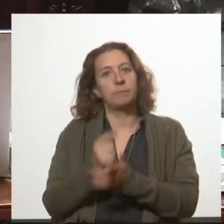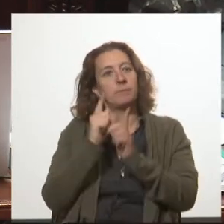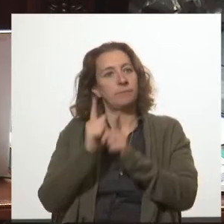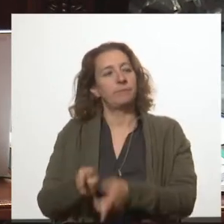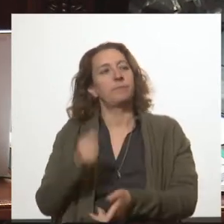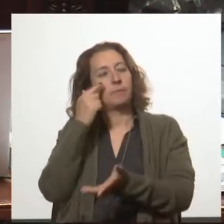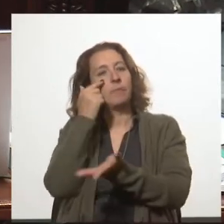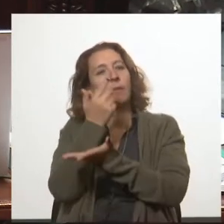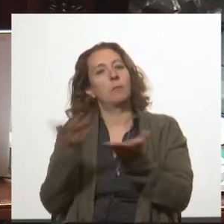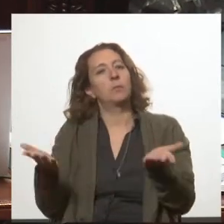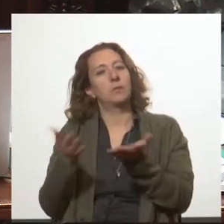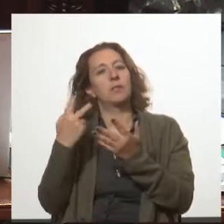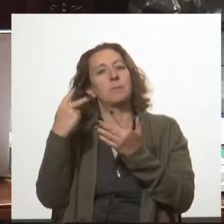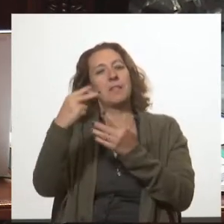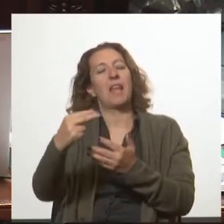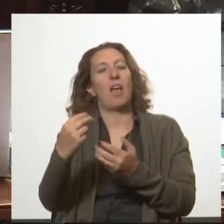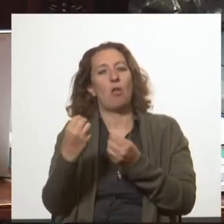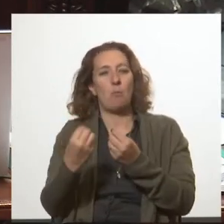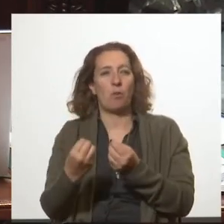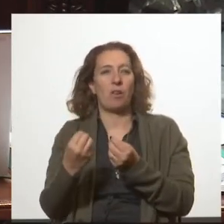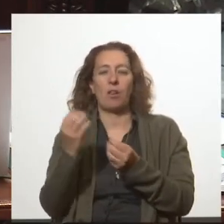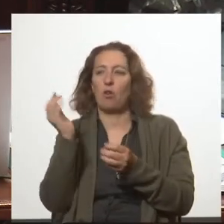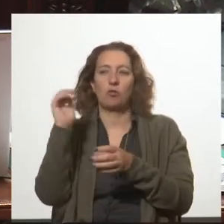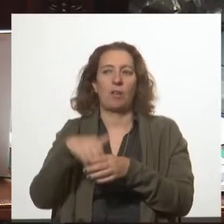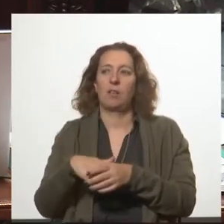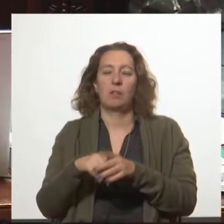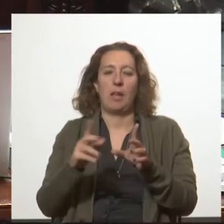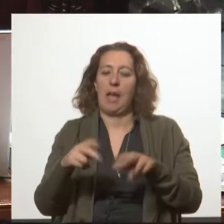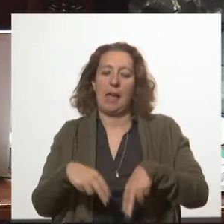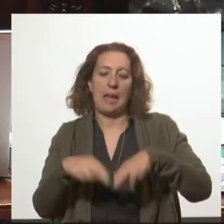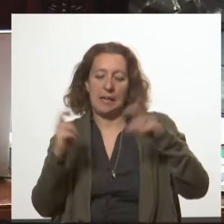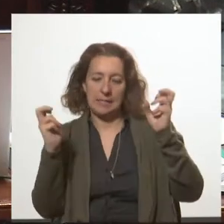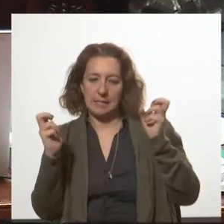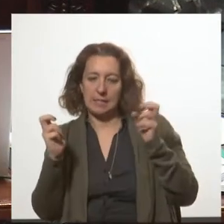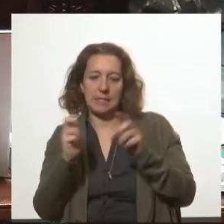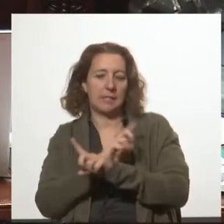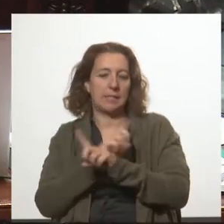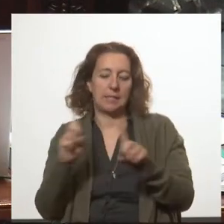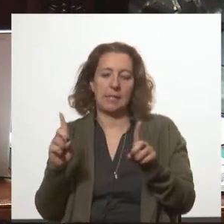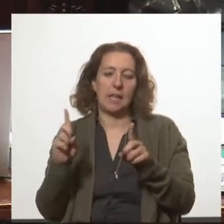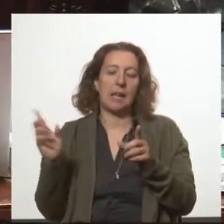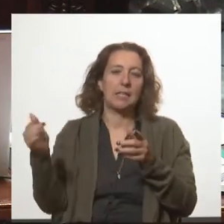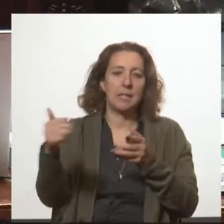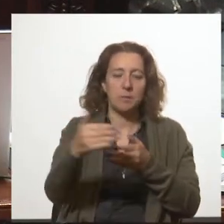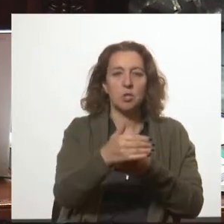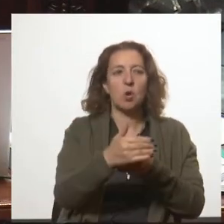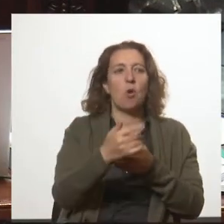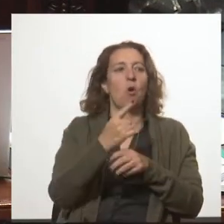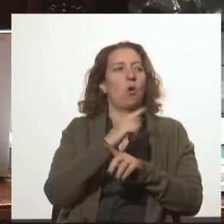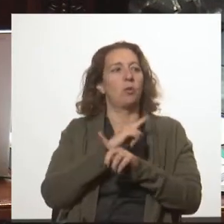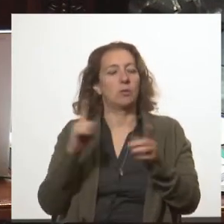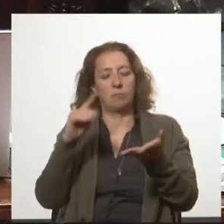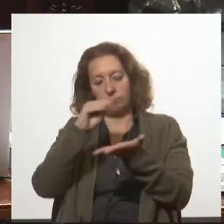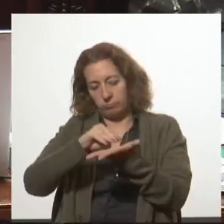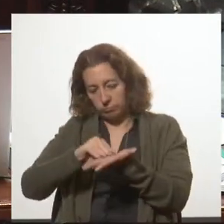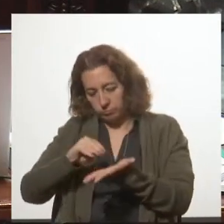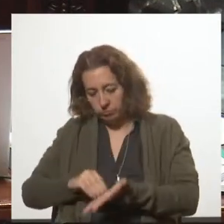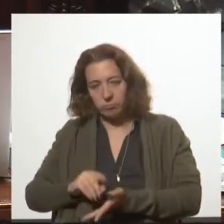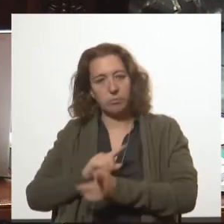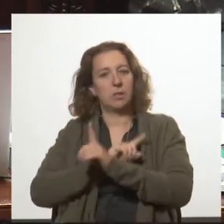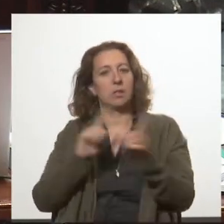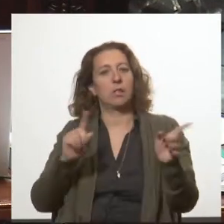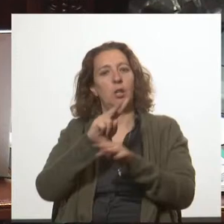entrada que es muy limitado el alcance porque no formarán parte del análisis ni la recepción y el registro y el seguimiento en el control de las